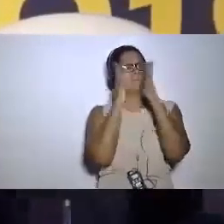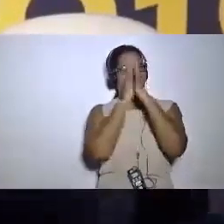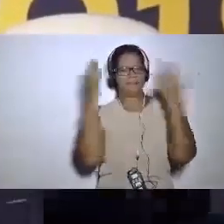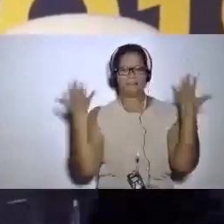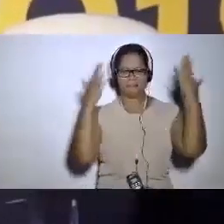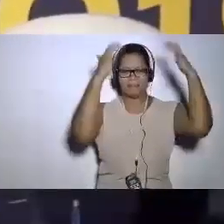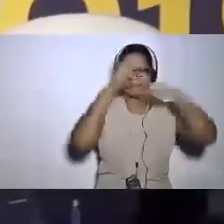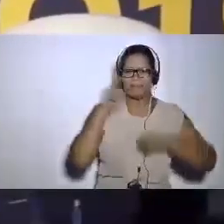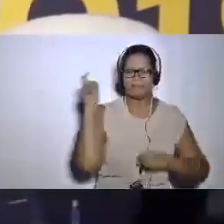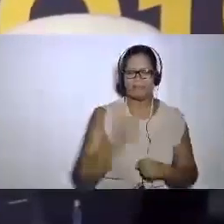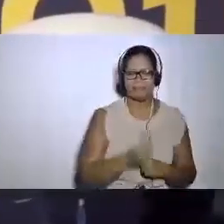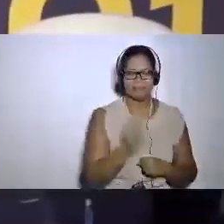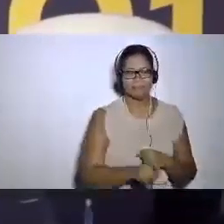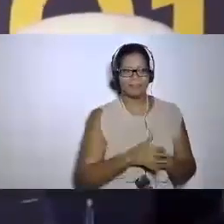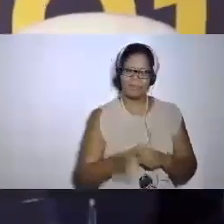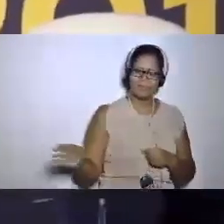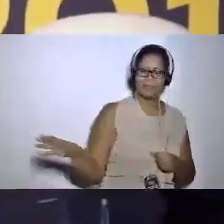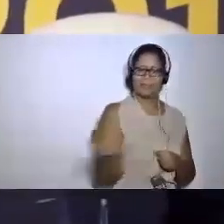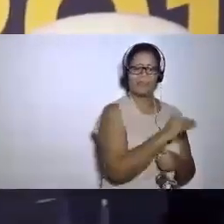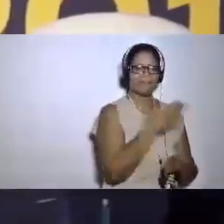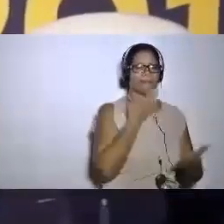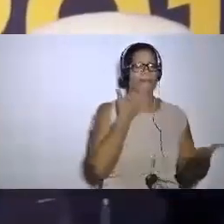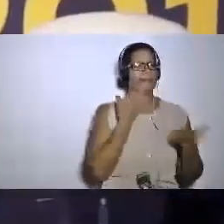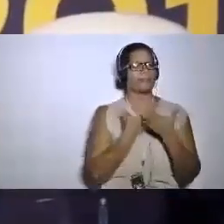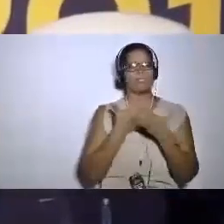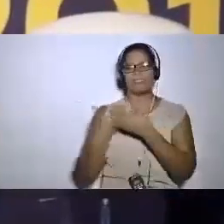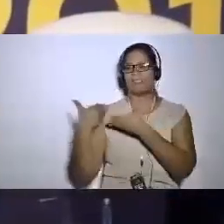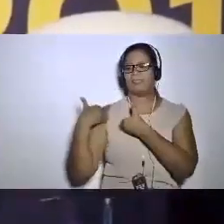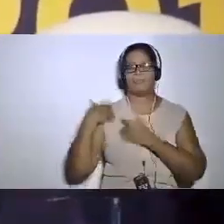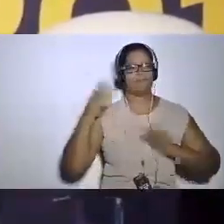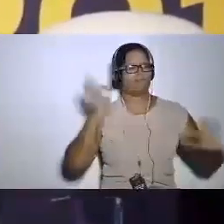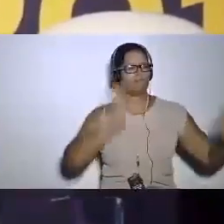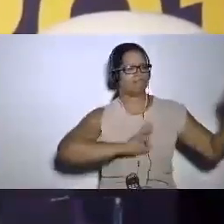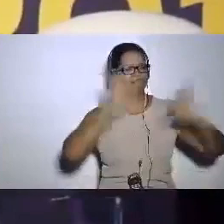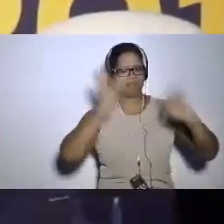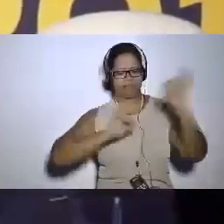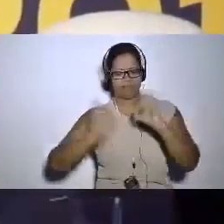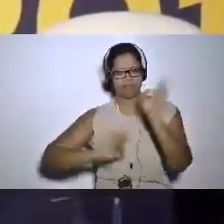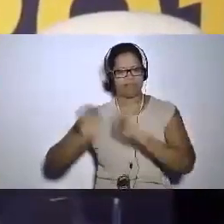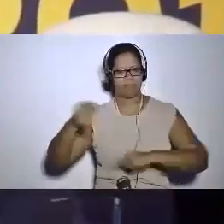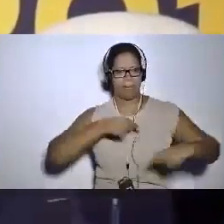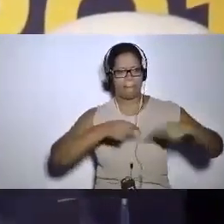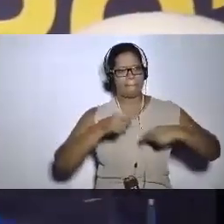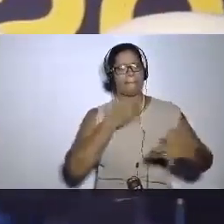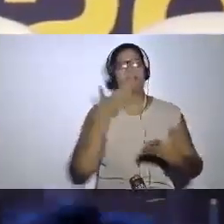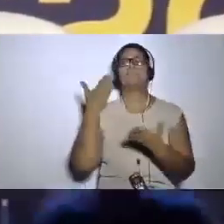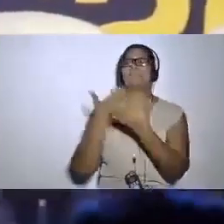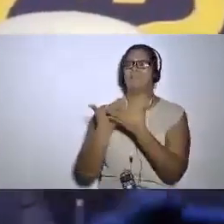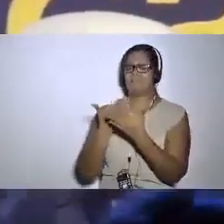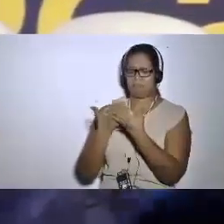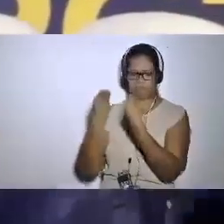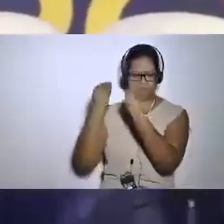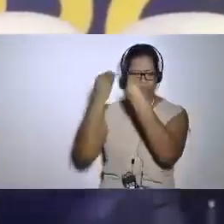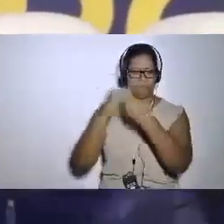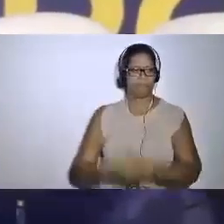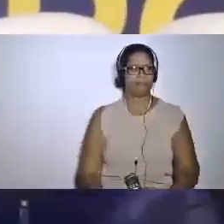en este momento y agradecerles a todos los organizadores, a Felipe, a todos. Bueno,